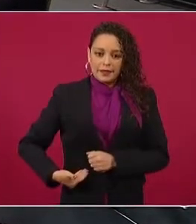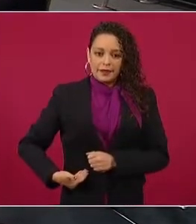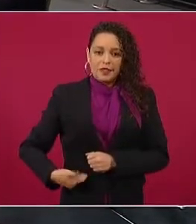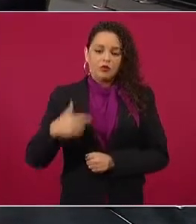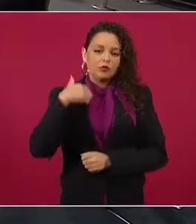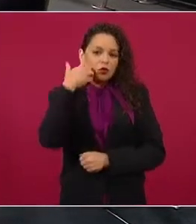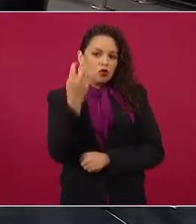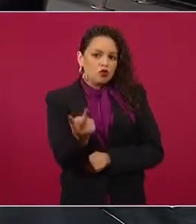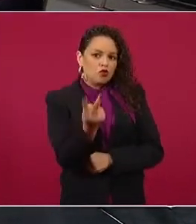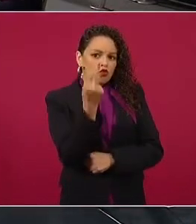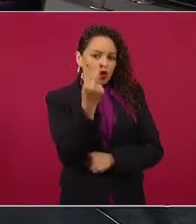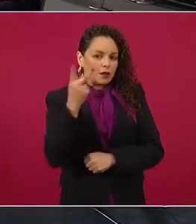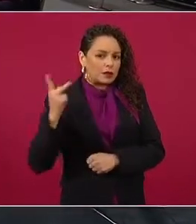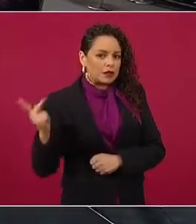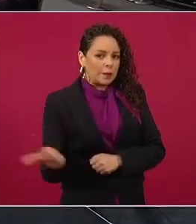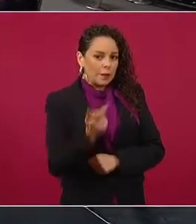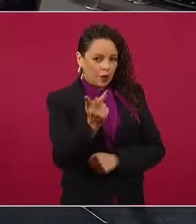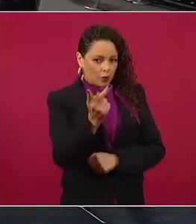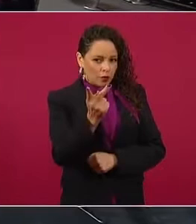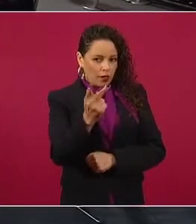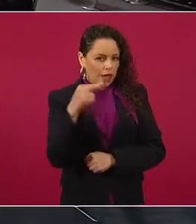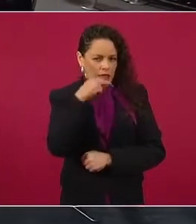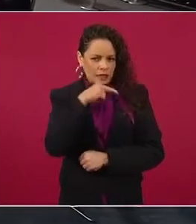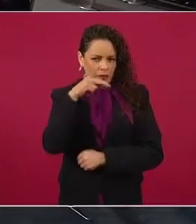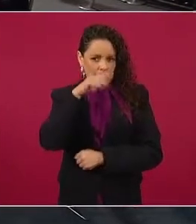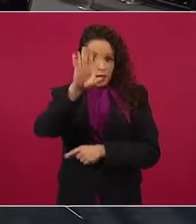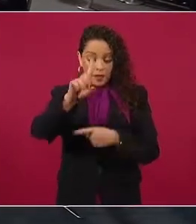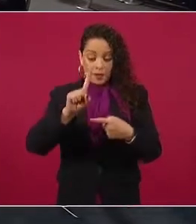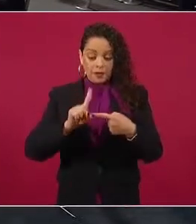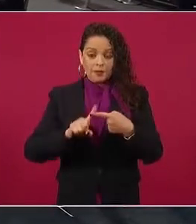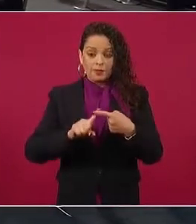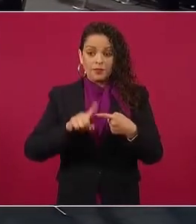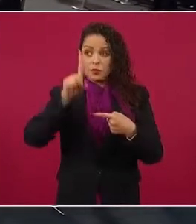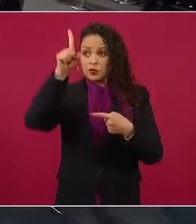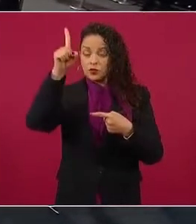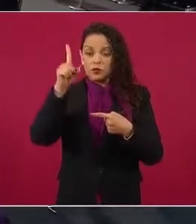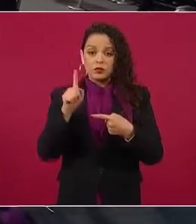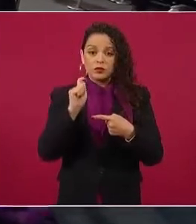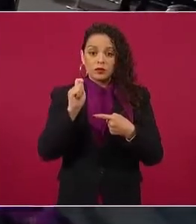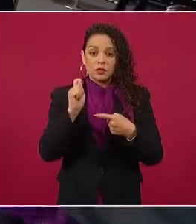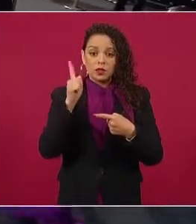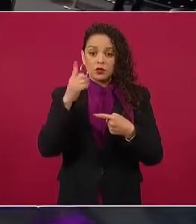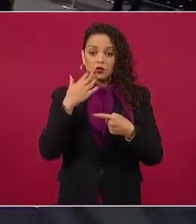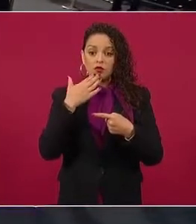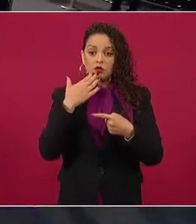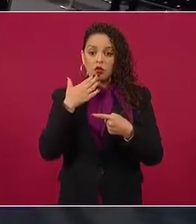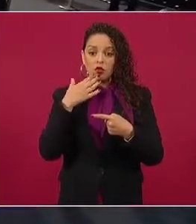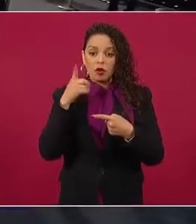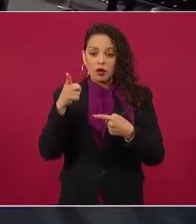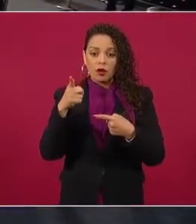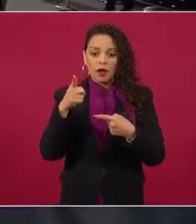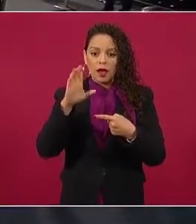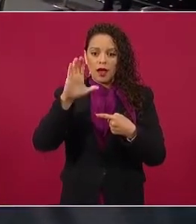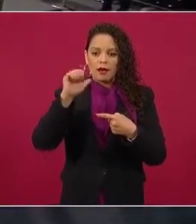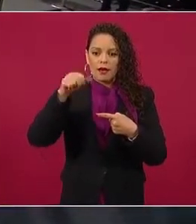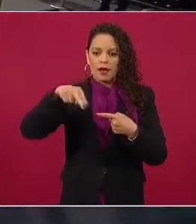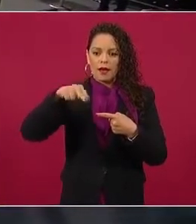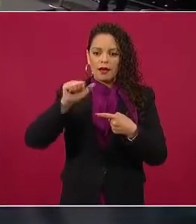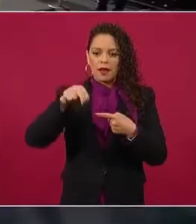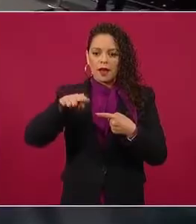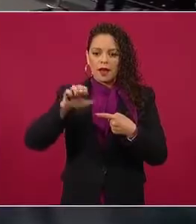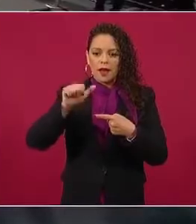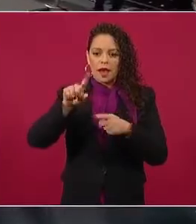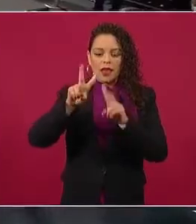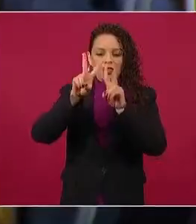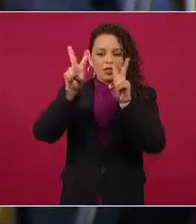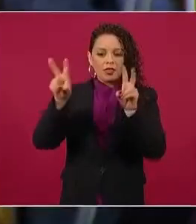Dos preguntas rápidamente. La primera es, en Sonora, el tema de Cananea